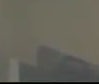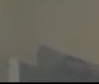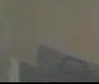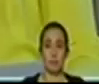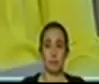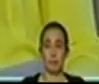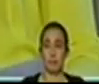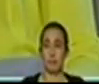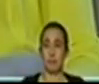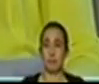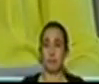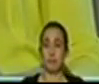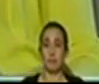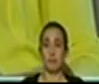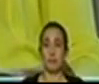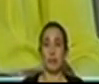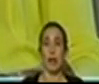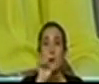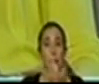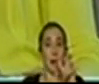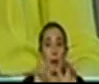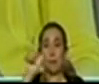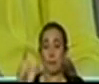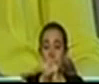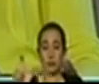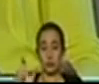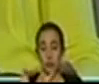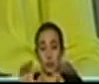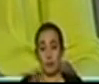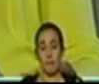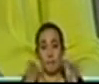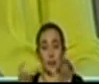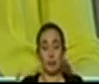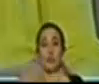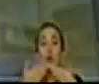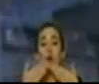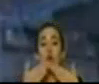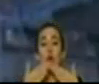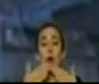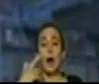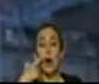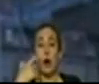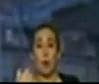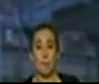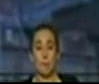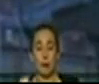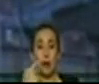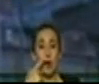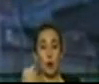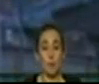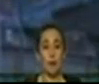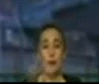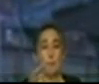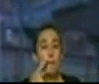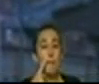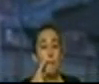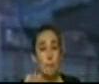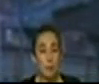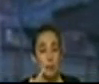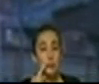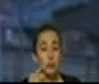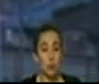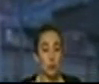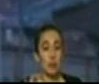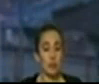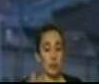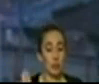La persona fallecida es una persona de sexo masculino, de 48 años. Estaba aquí en la